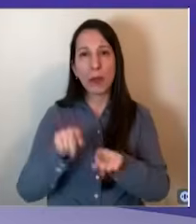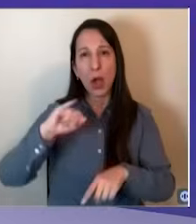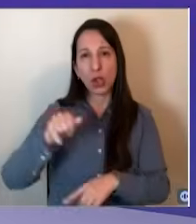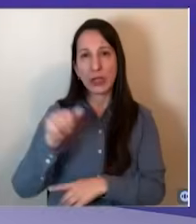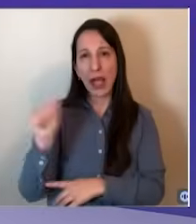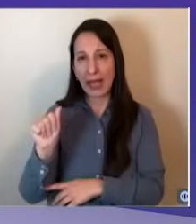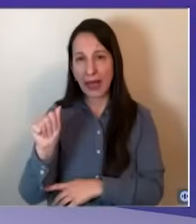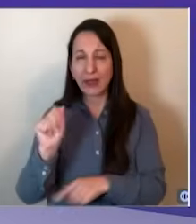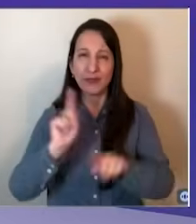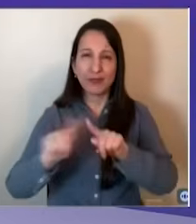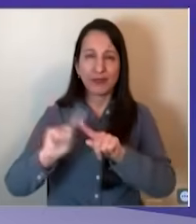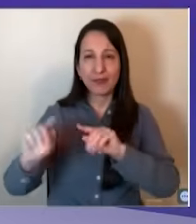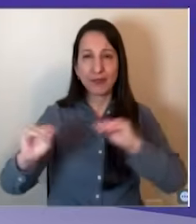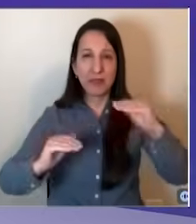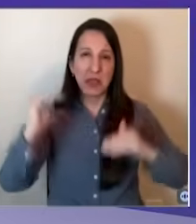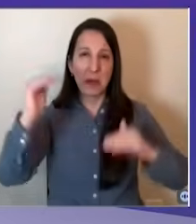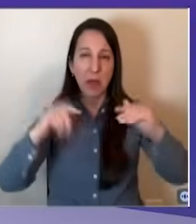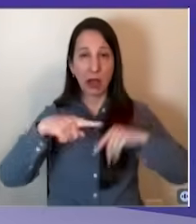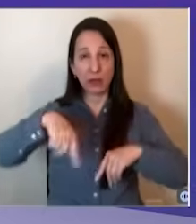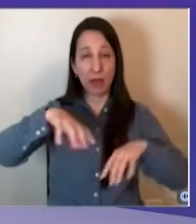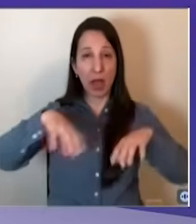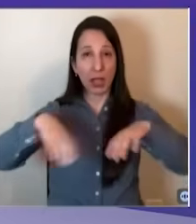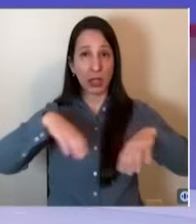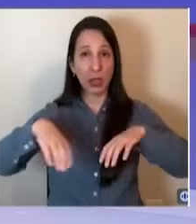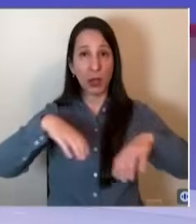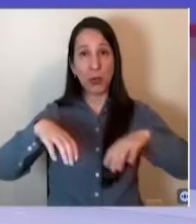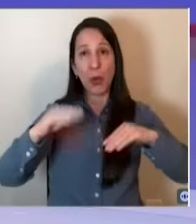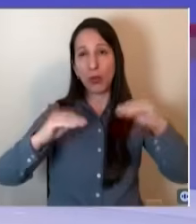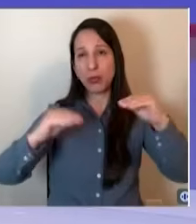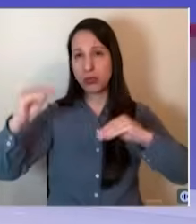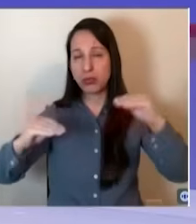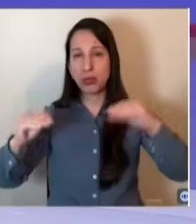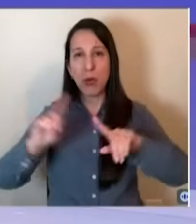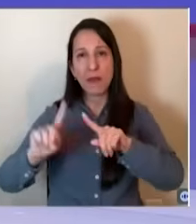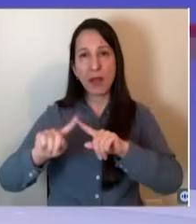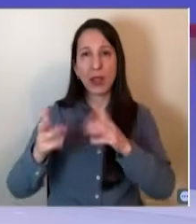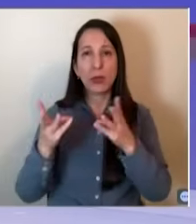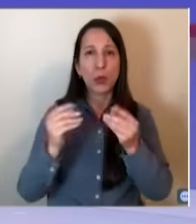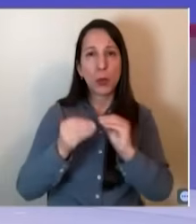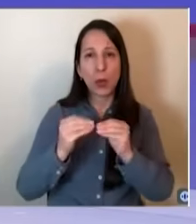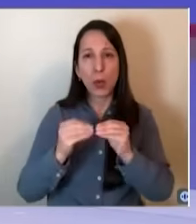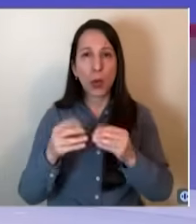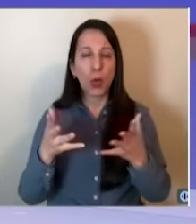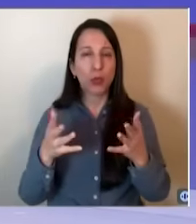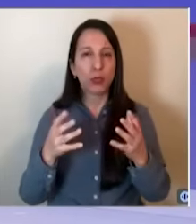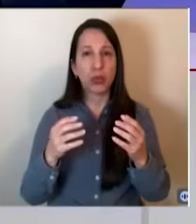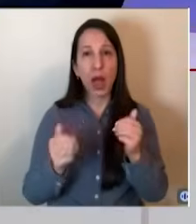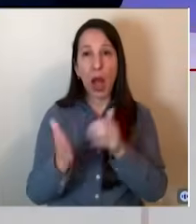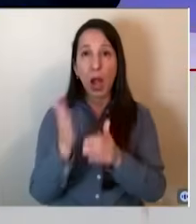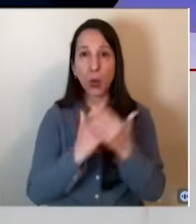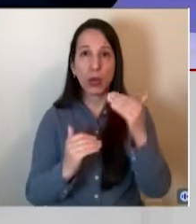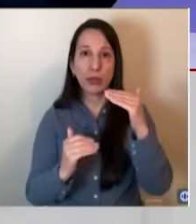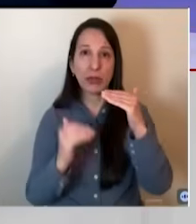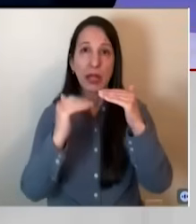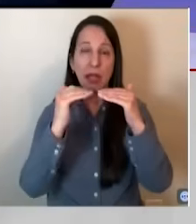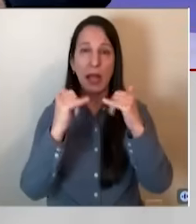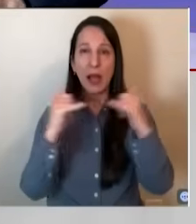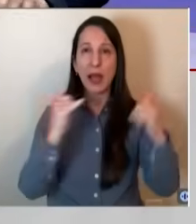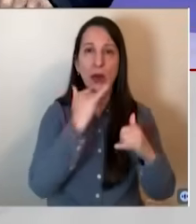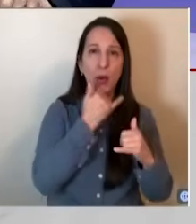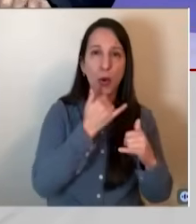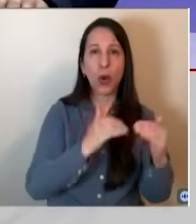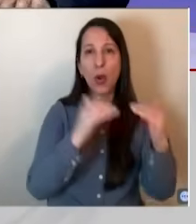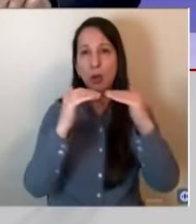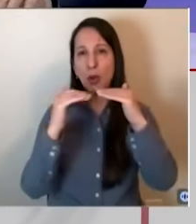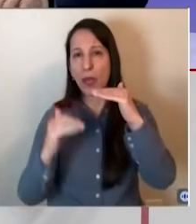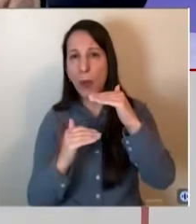distintos niveles, ¿verdad? Con distintas cantidades, algunos muy cercanos al margen de error, otros por debajito,